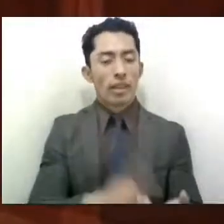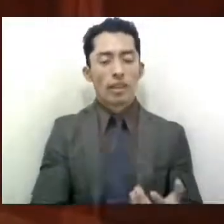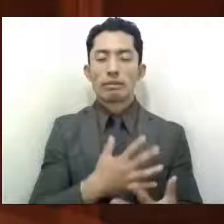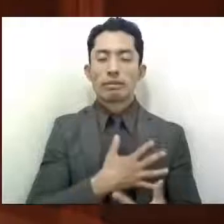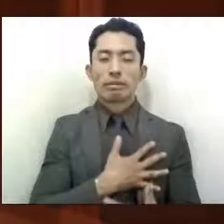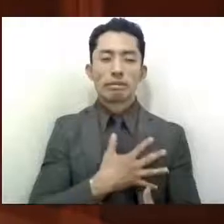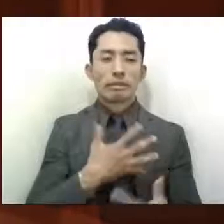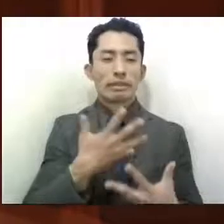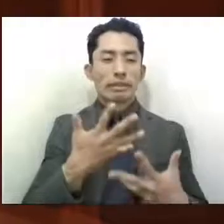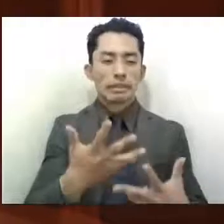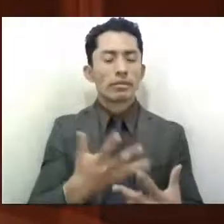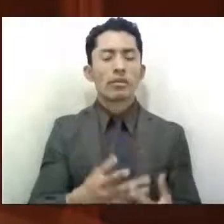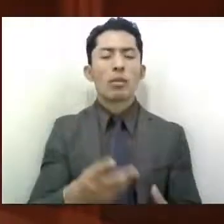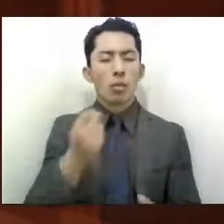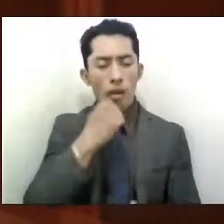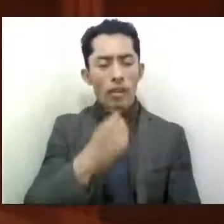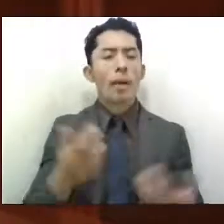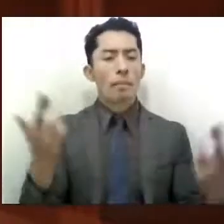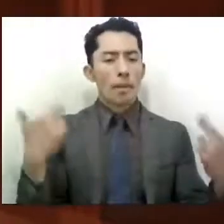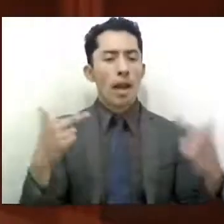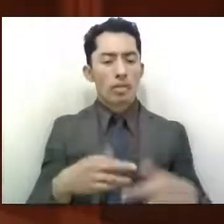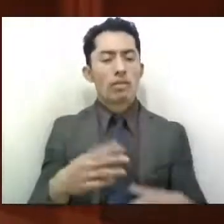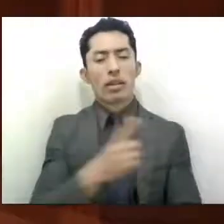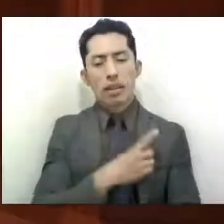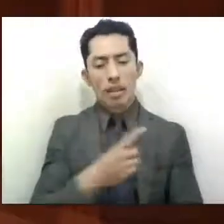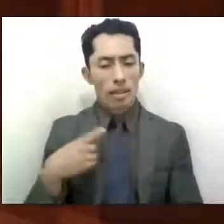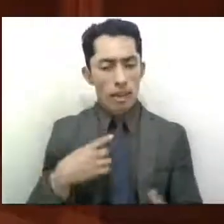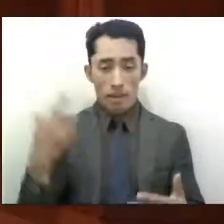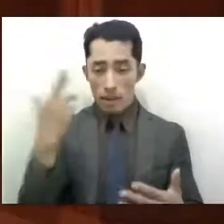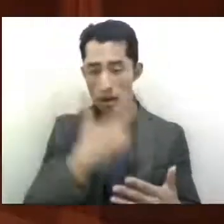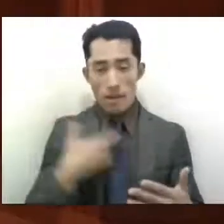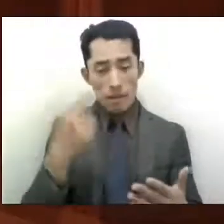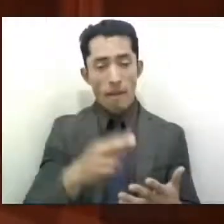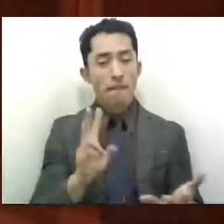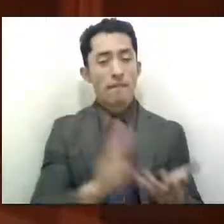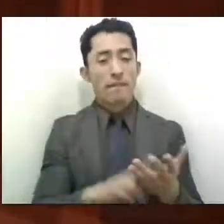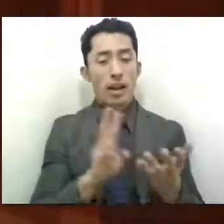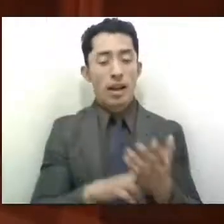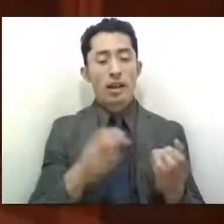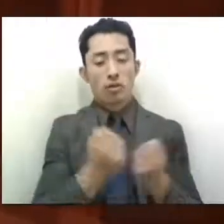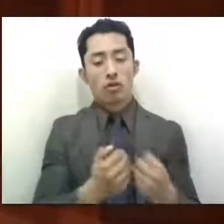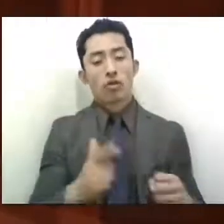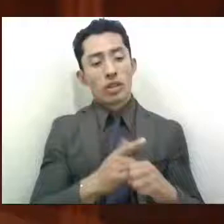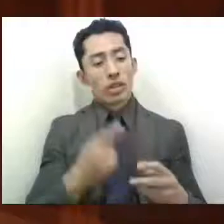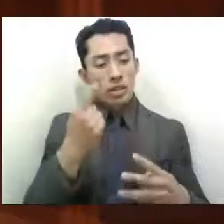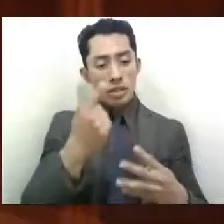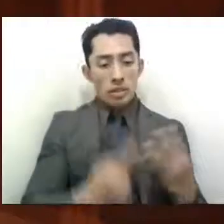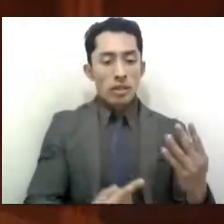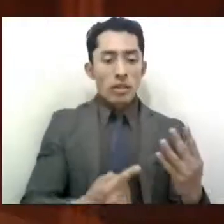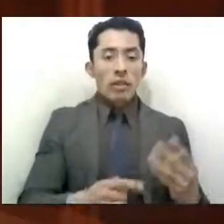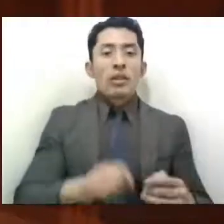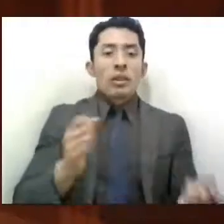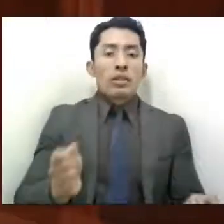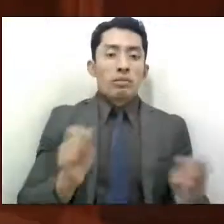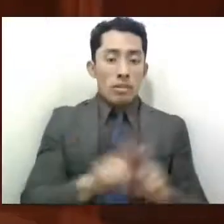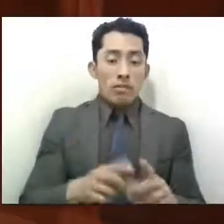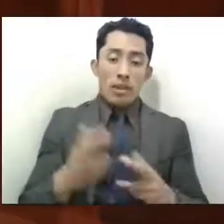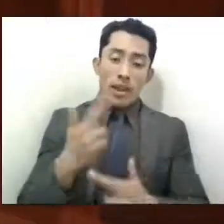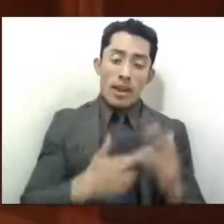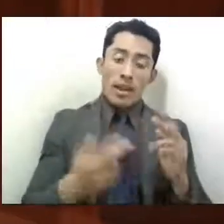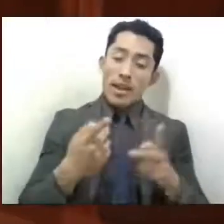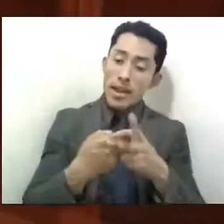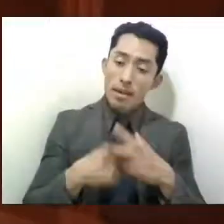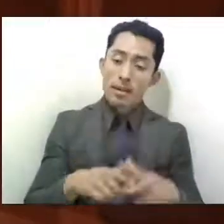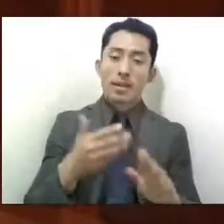maestro tiene que ponerse a revisar todos los valores sociales, tiene que retroceder a los comienzos, tiene que desgarrar